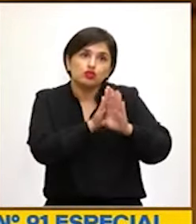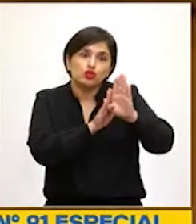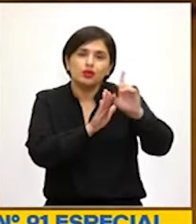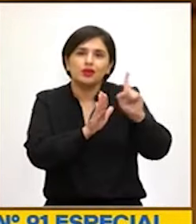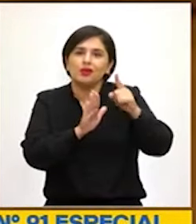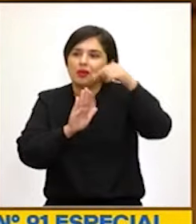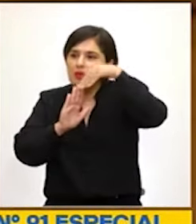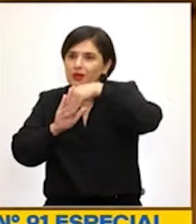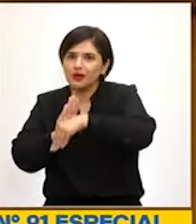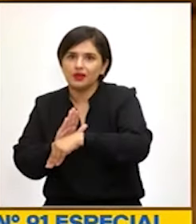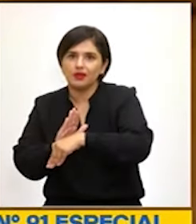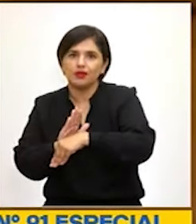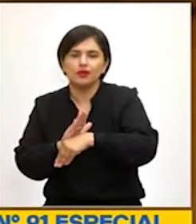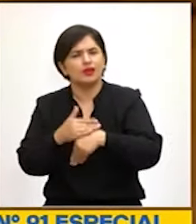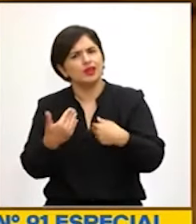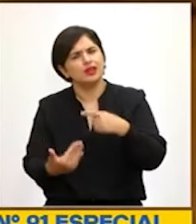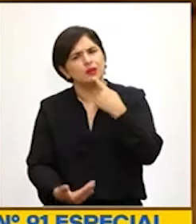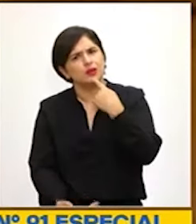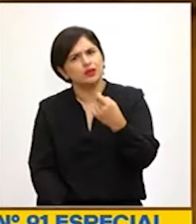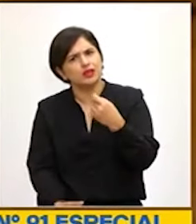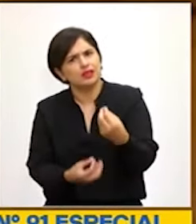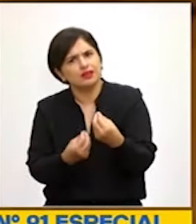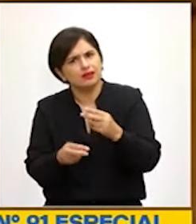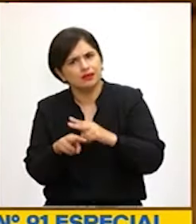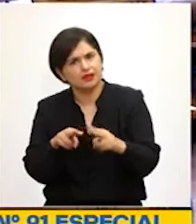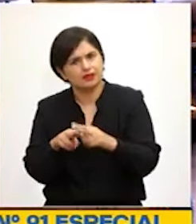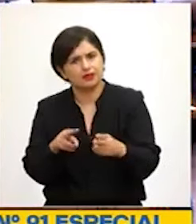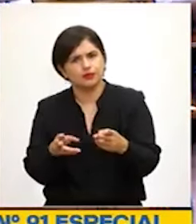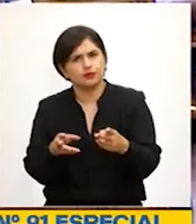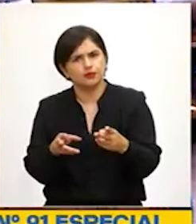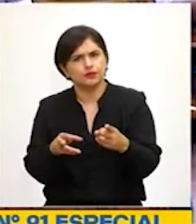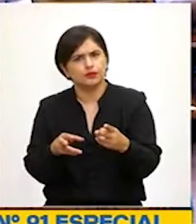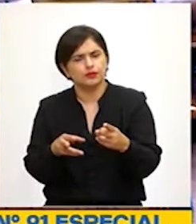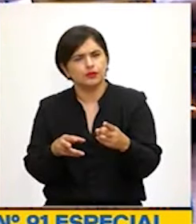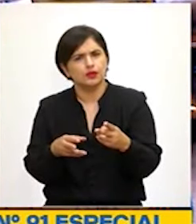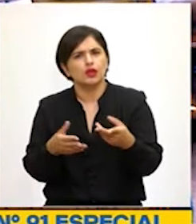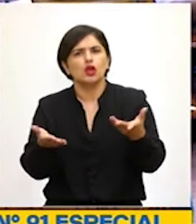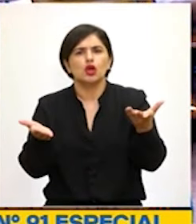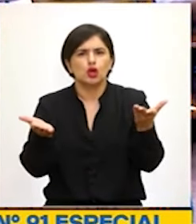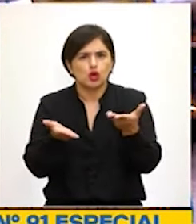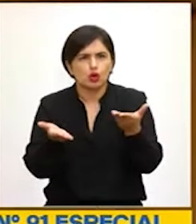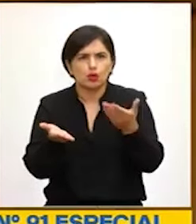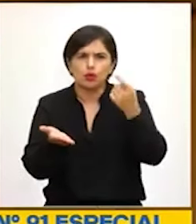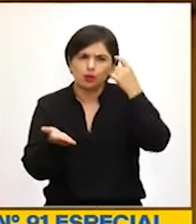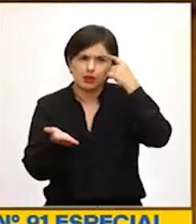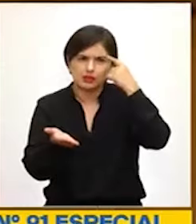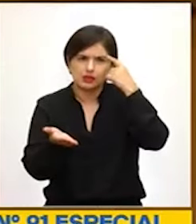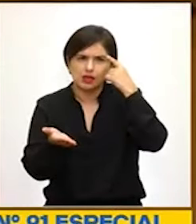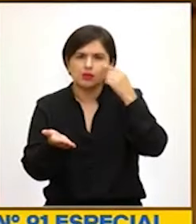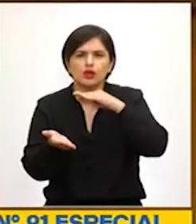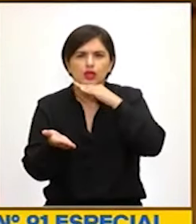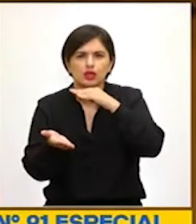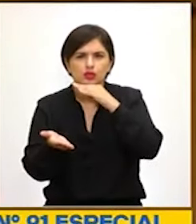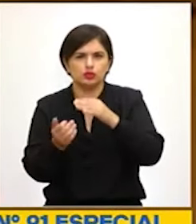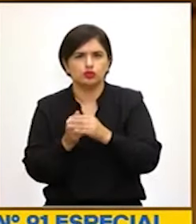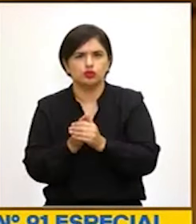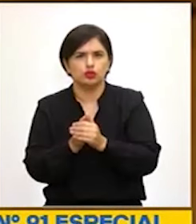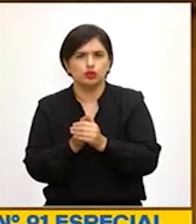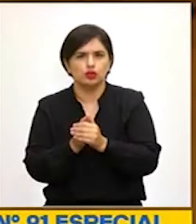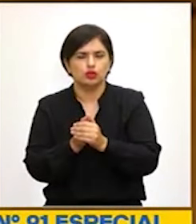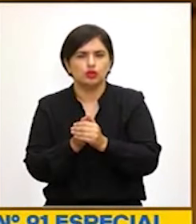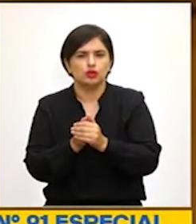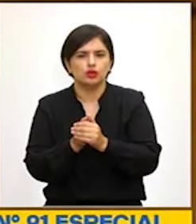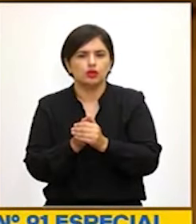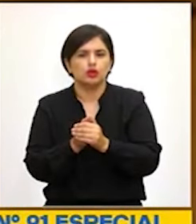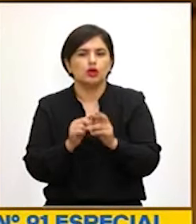legítimamente ministro de hacienda verdad qué se va a hacer por eso a m uno le acepta la pregunta cómo vamos a proyectar este recurso junto con esta discusión Yo